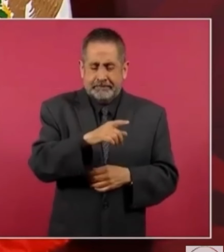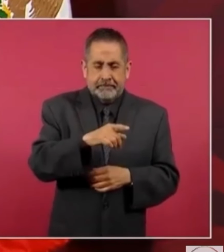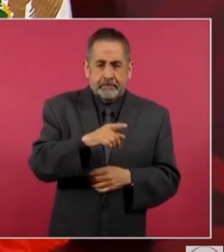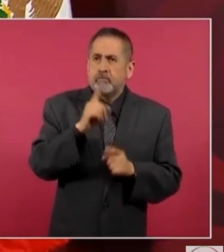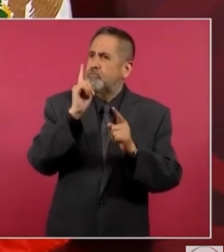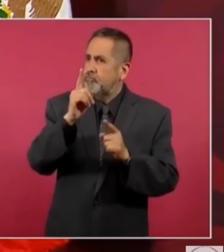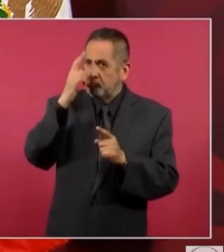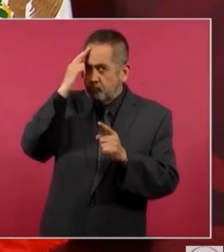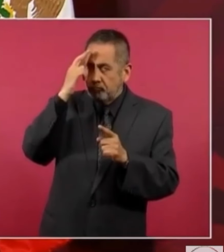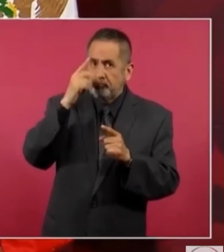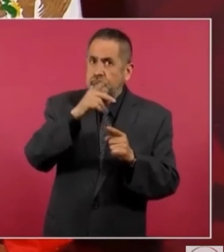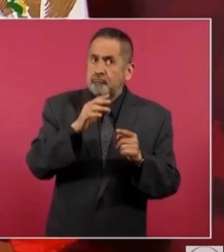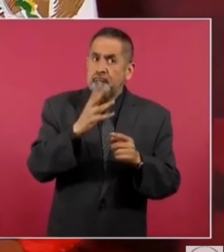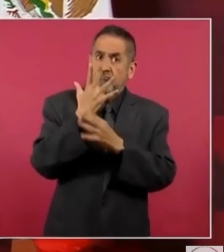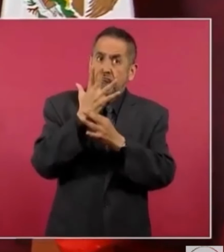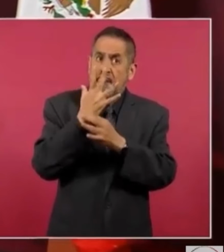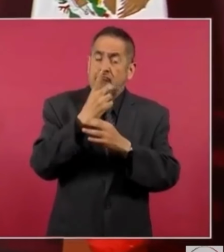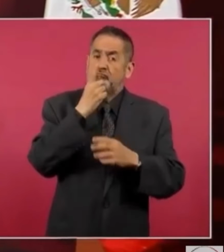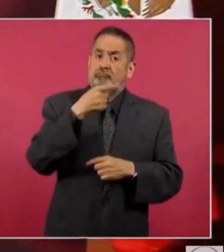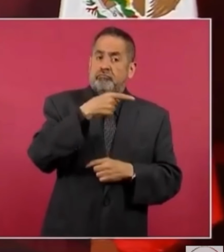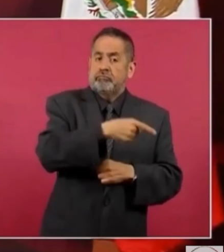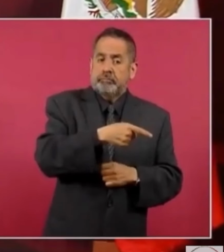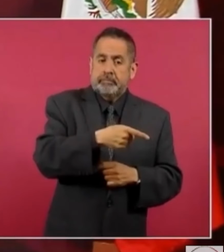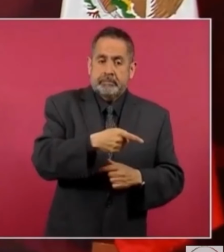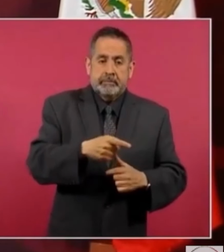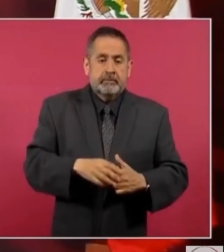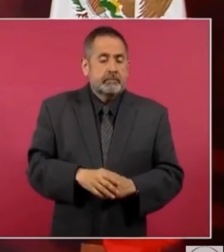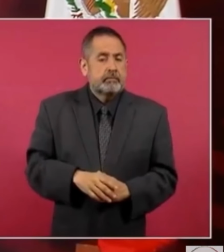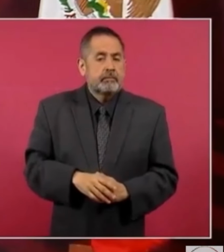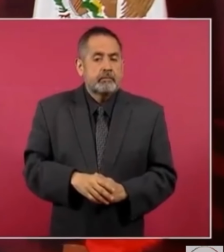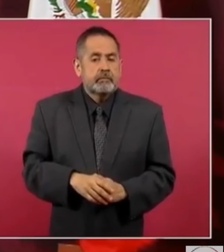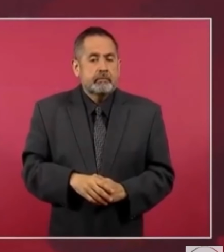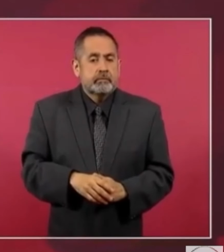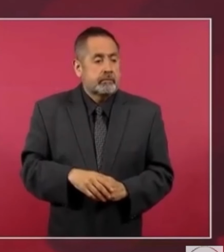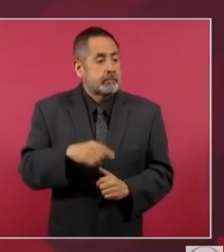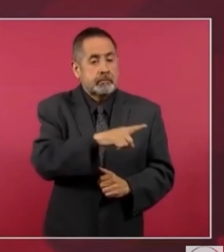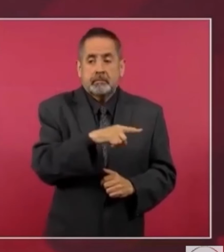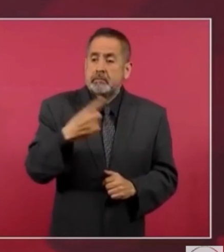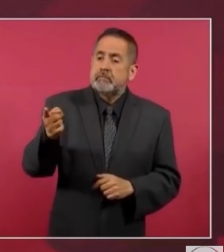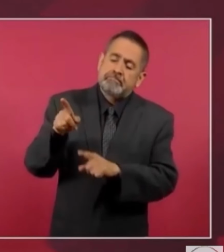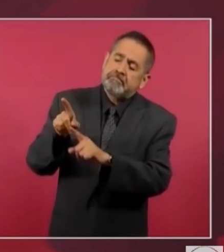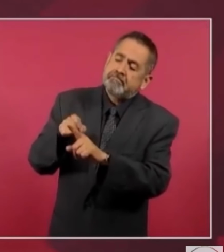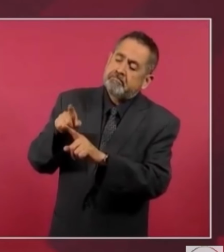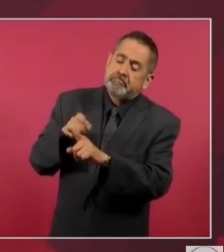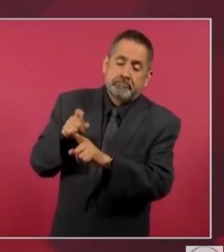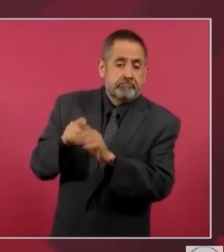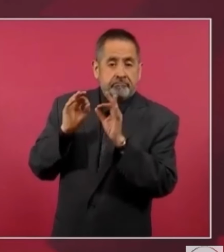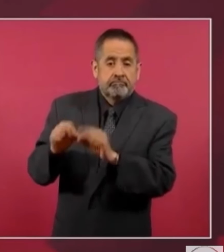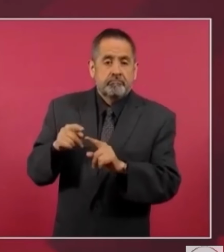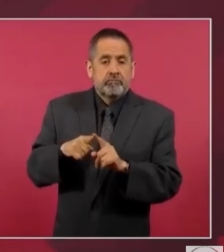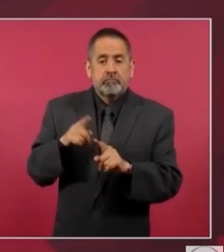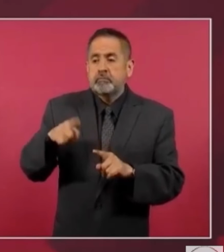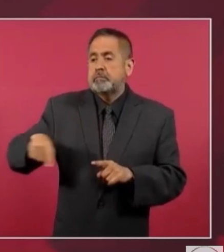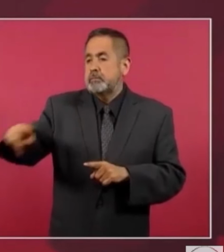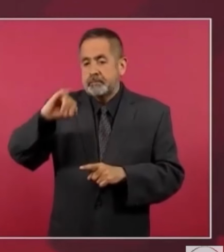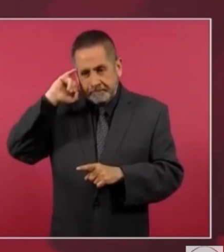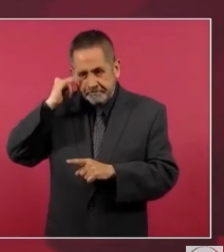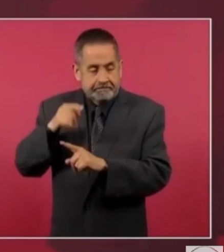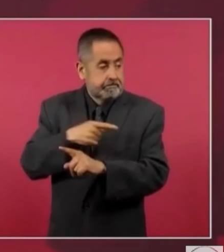él directa, en donde se burla de los